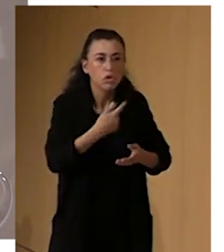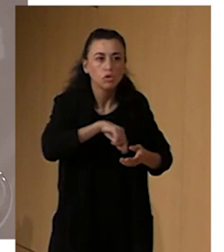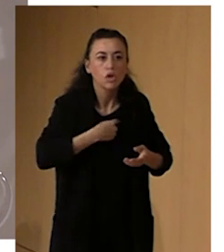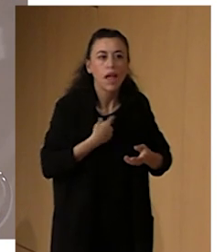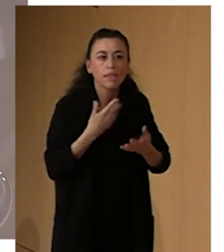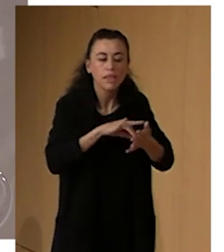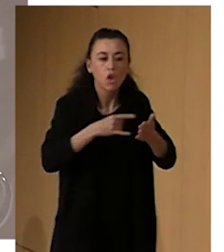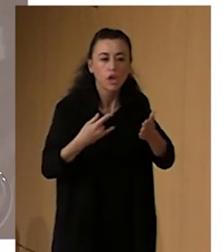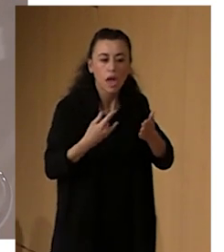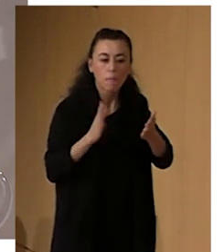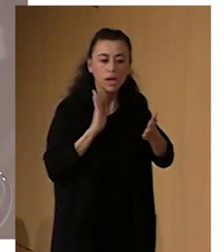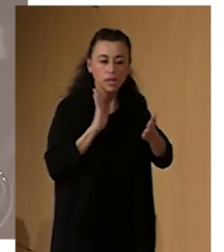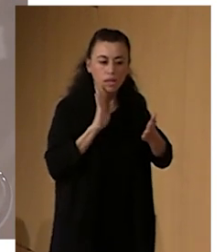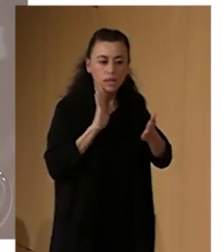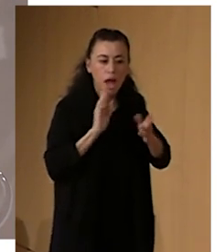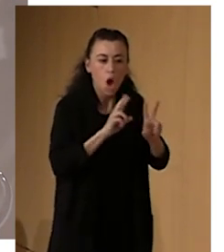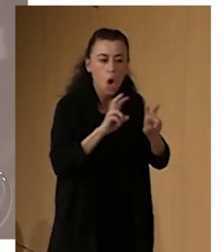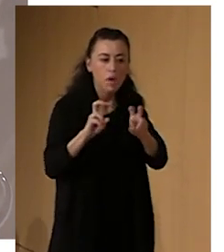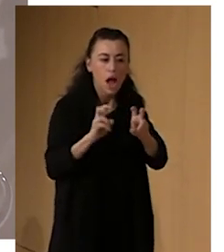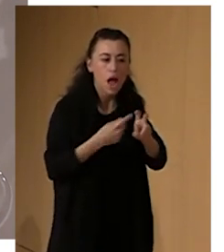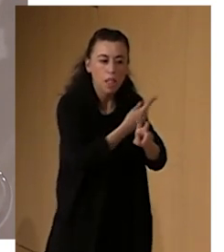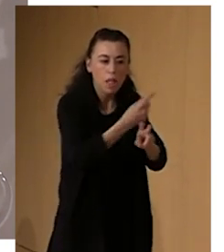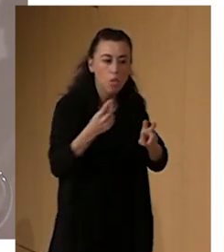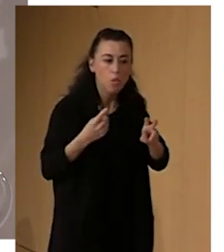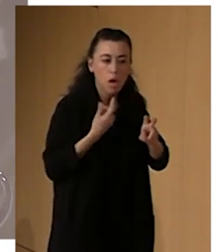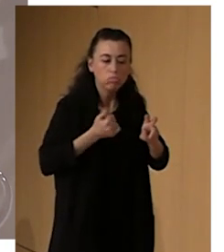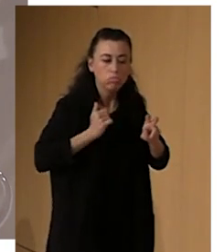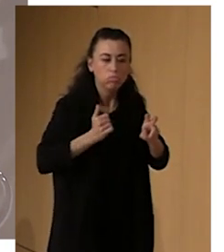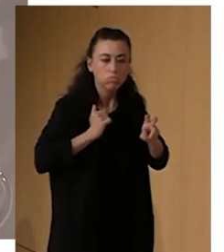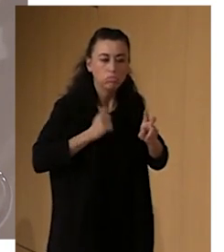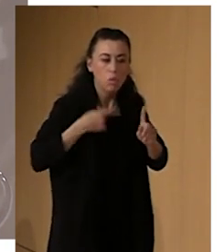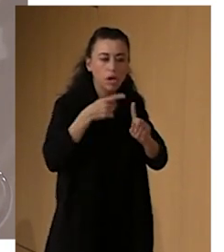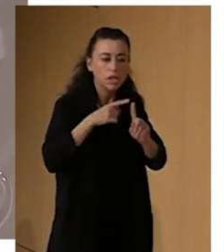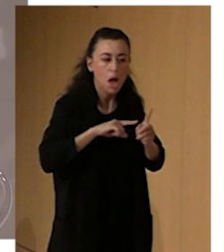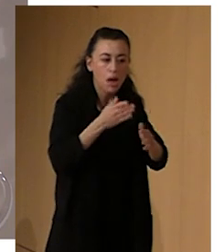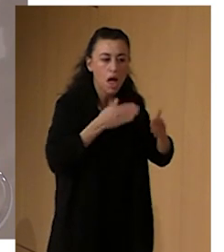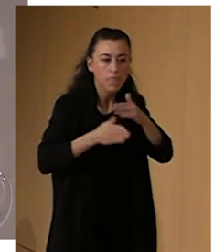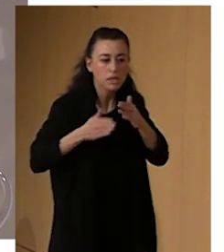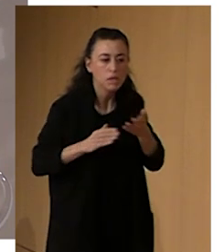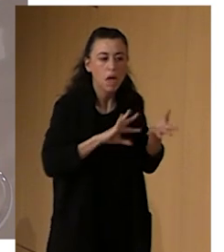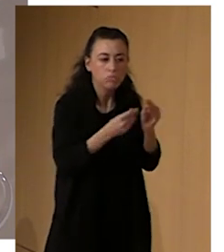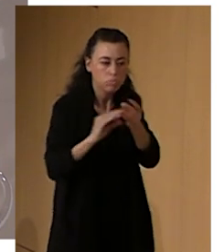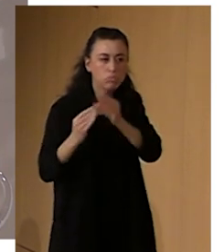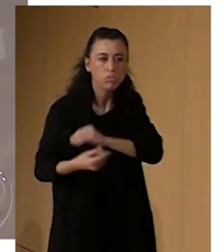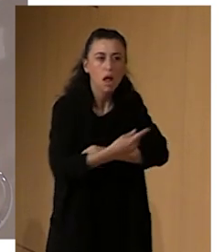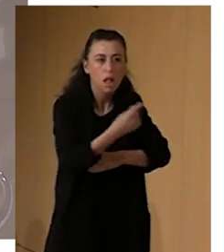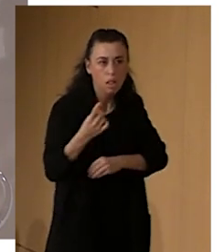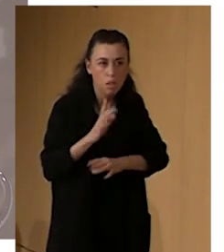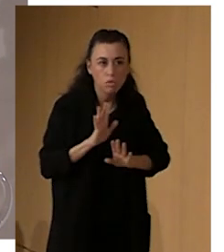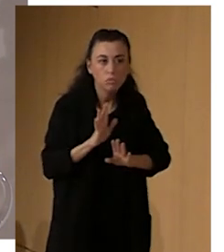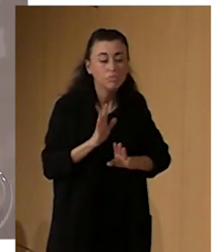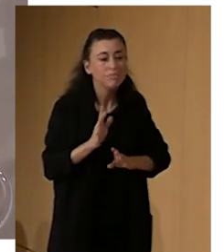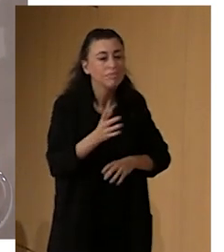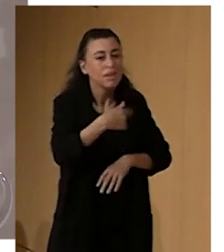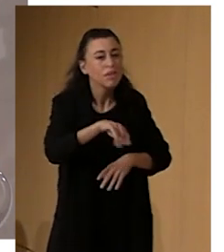obras para hacerlas más accesibles para hacerlas más ricas lo que nos dijo el público es que ellos lo que querían era